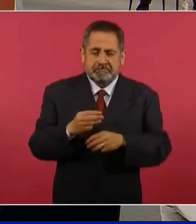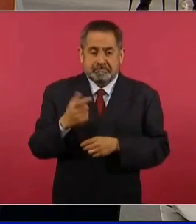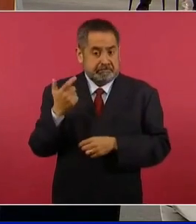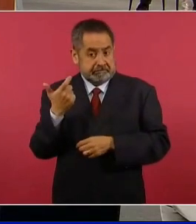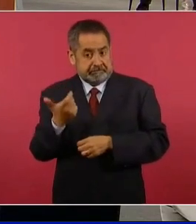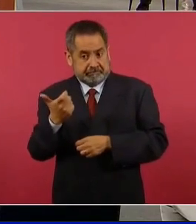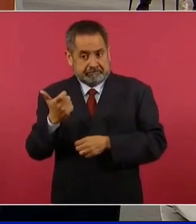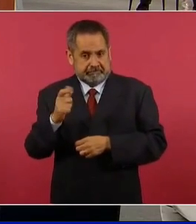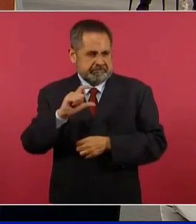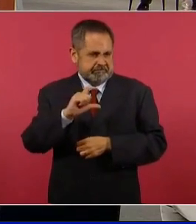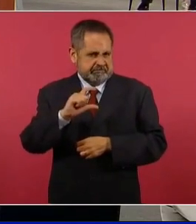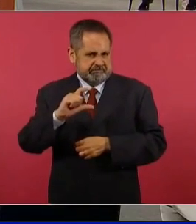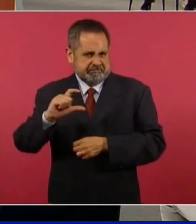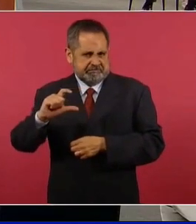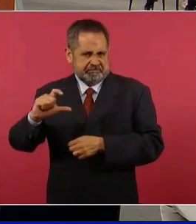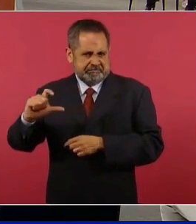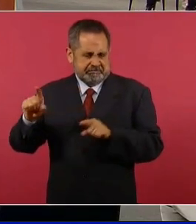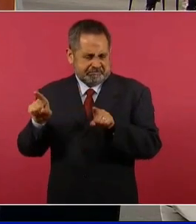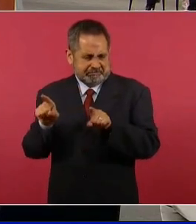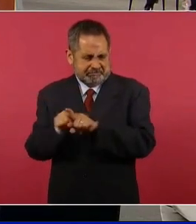económica,